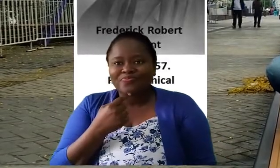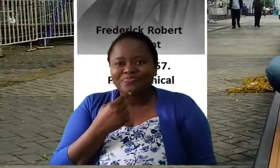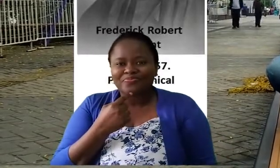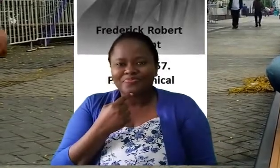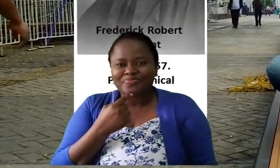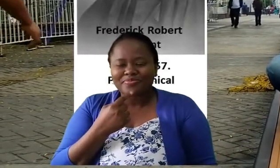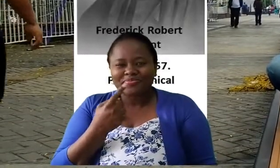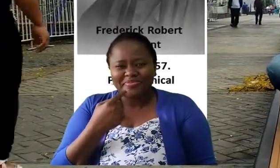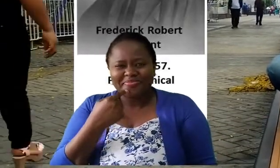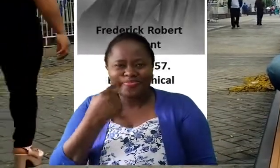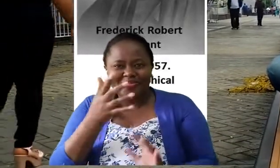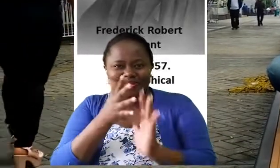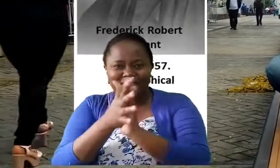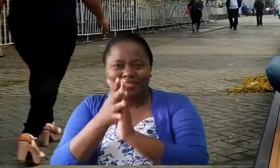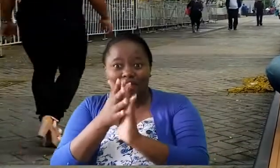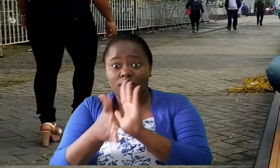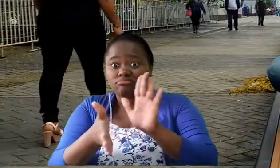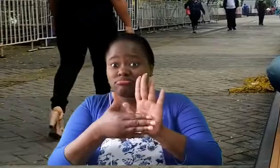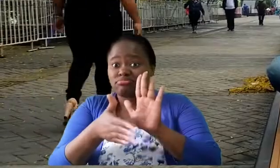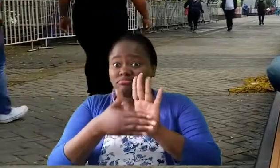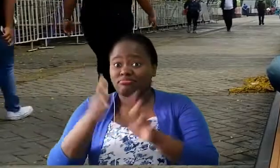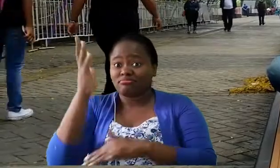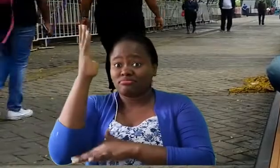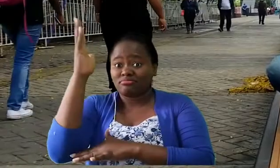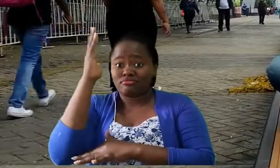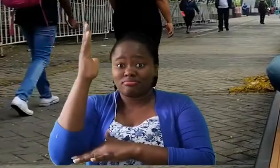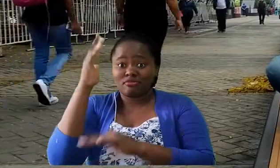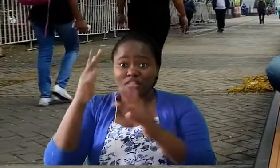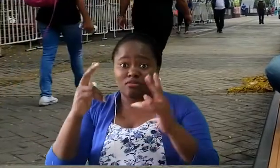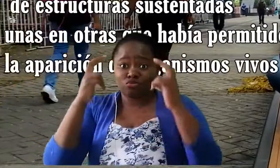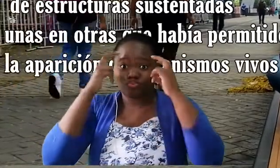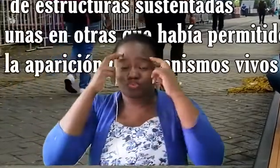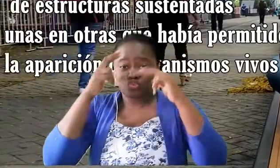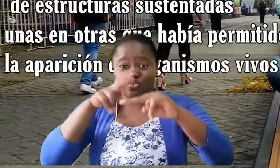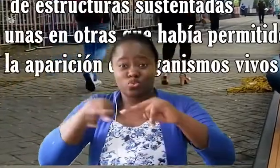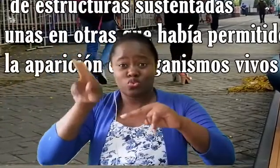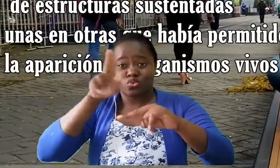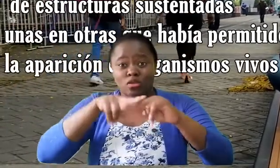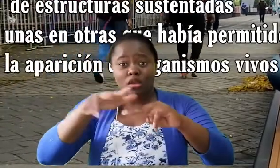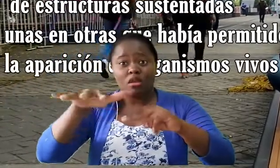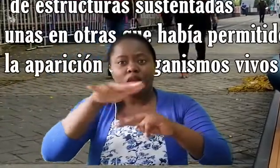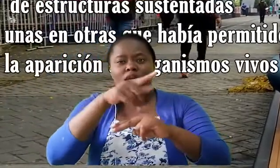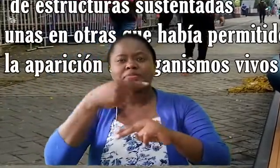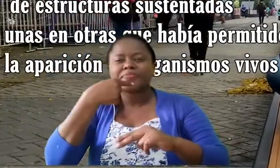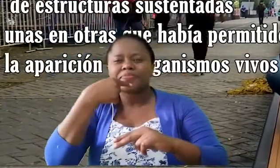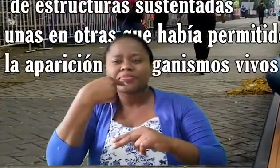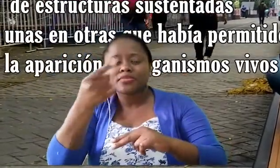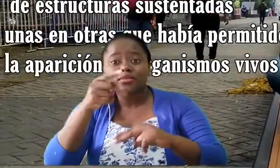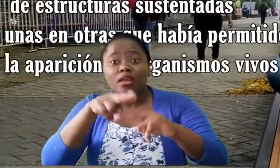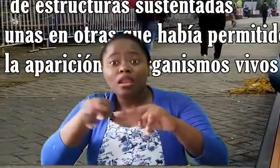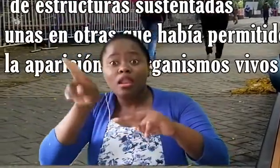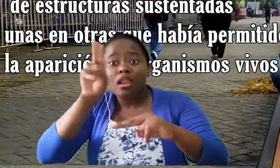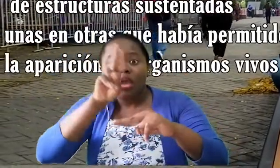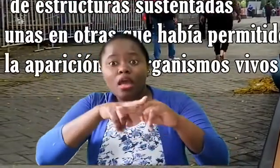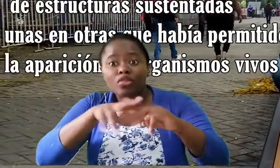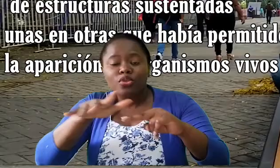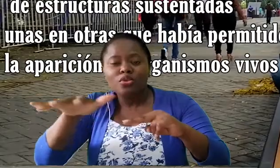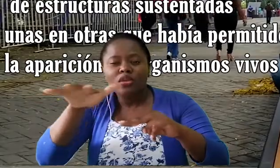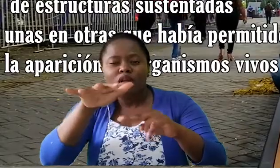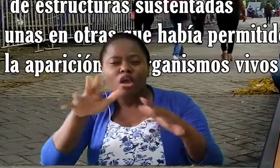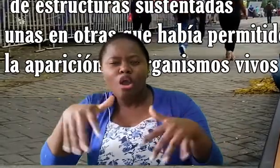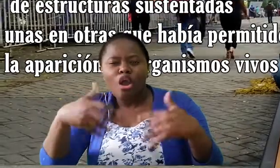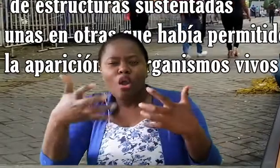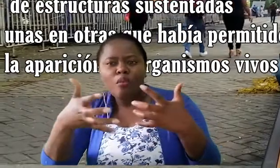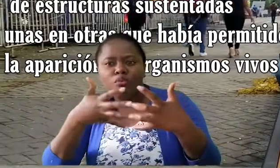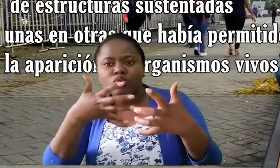argumenta acerca de la teología natural, va a decir que la naturaleza es un sistema unificado